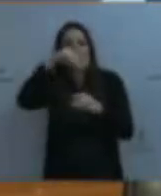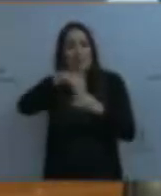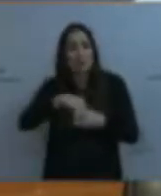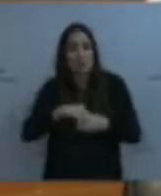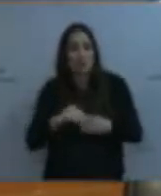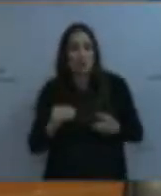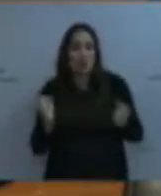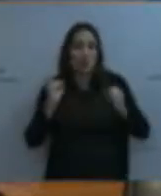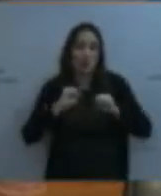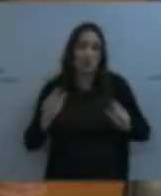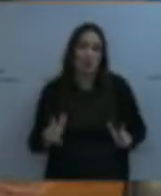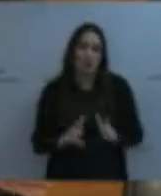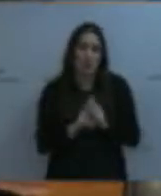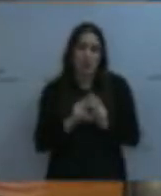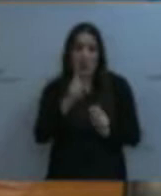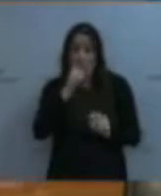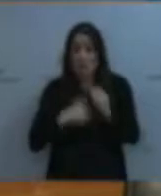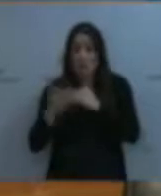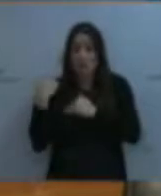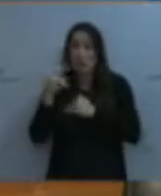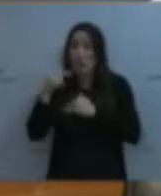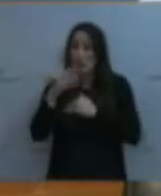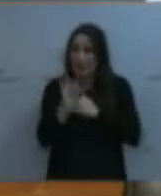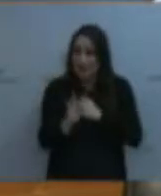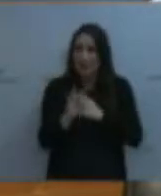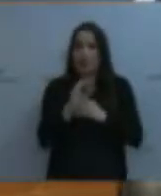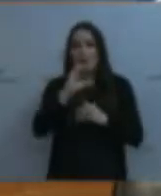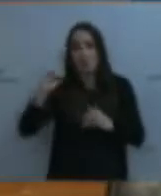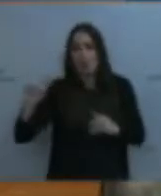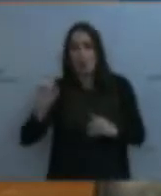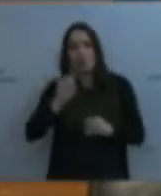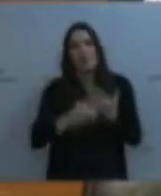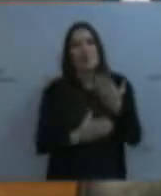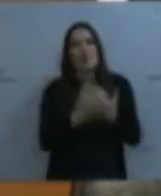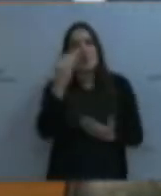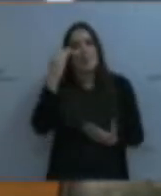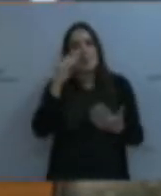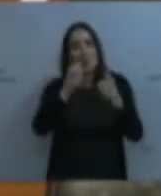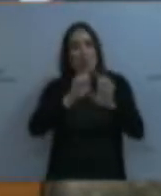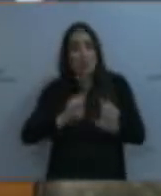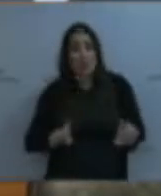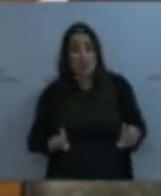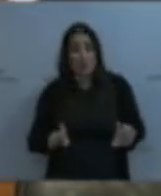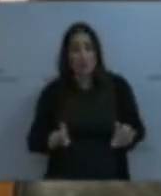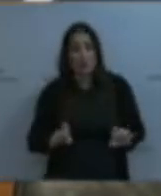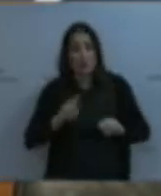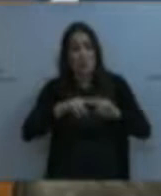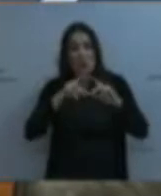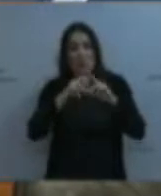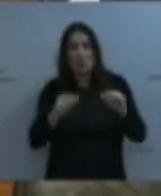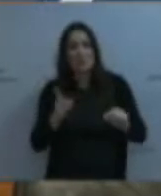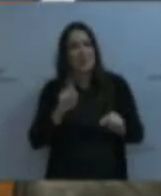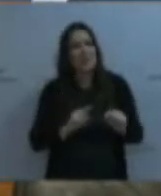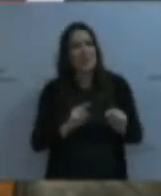Social. Desde finales de año, UGT, Comisiones Obreras y la Federación de Empresarios, que tienen también miles